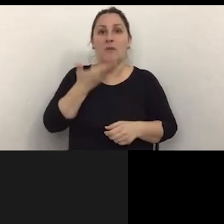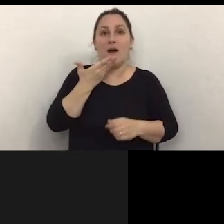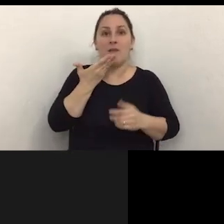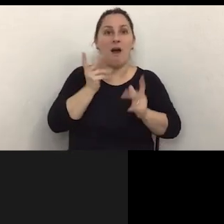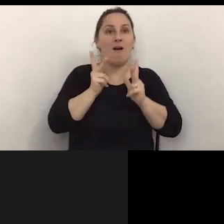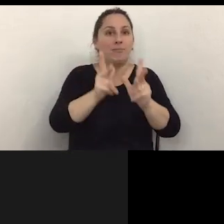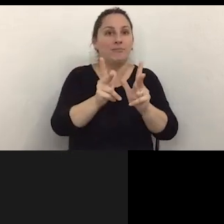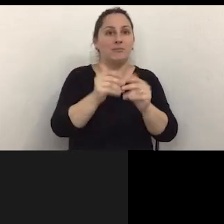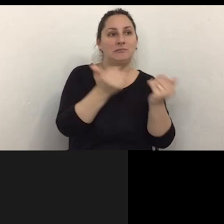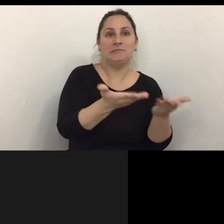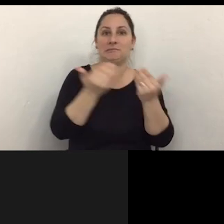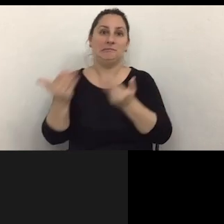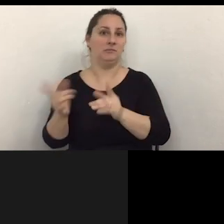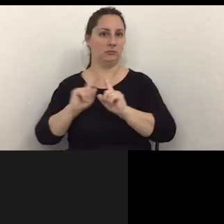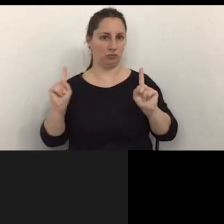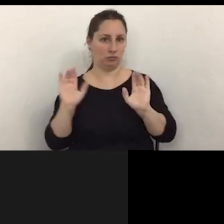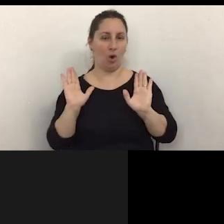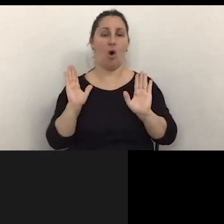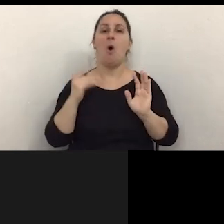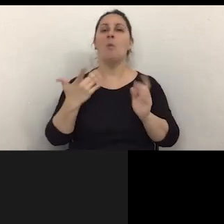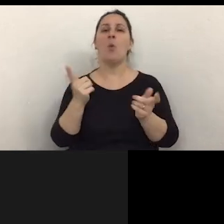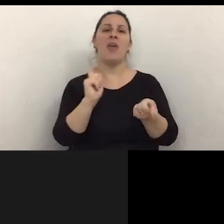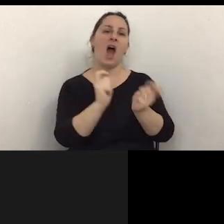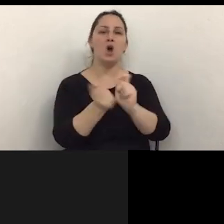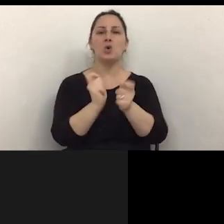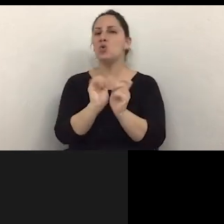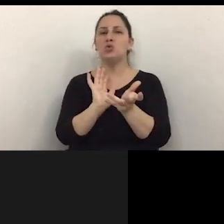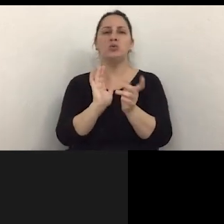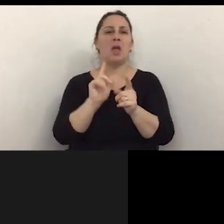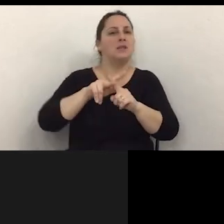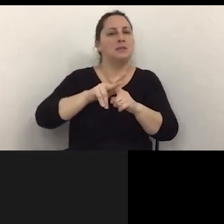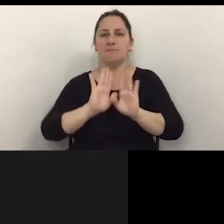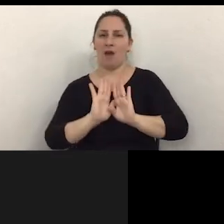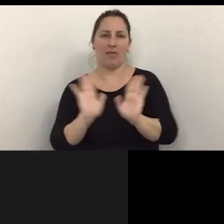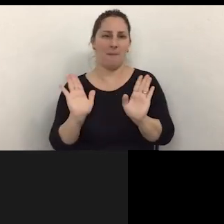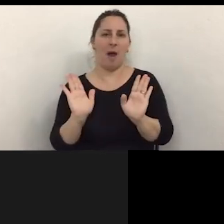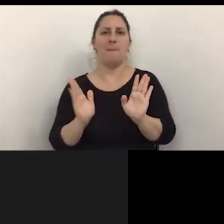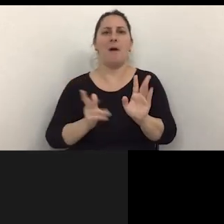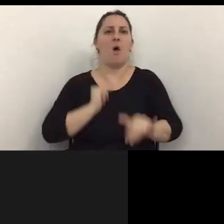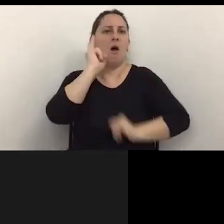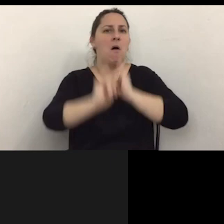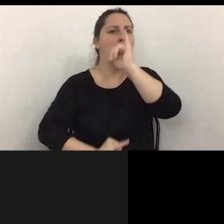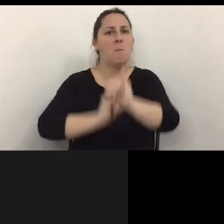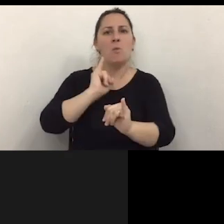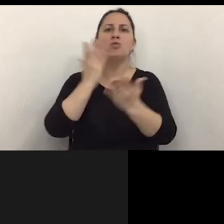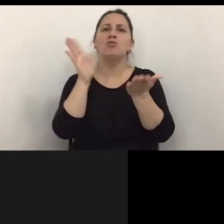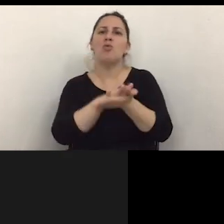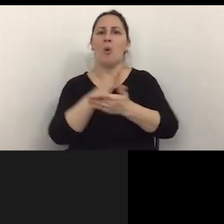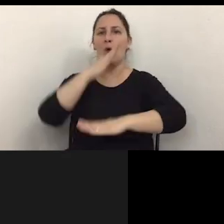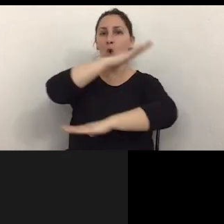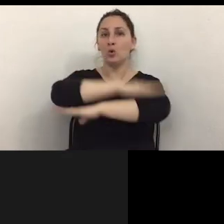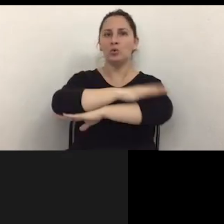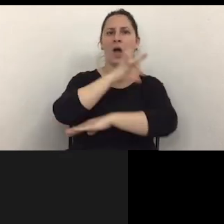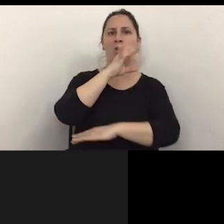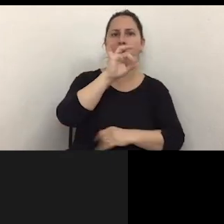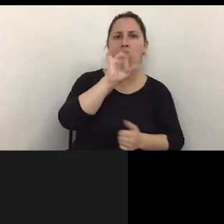un ajuste nada más, pero no deberían expedirse en cuanto a la conducta, si es dolosa o de otro carácter. y